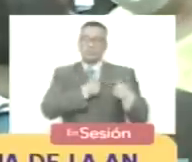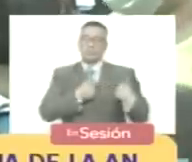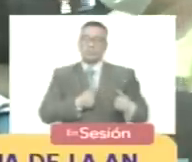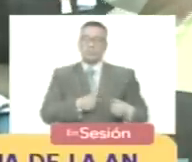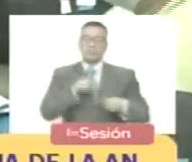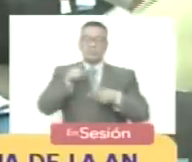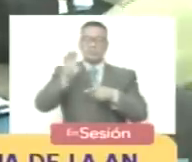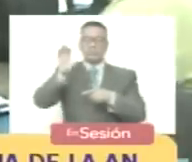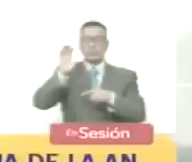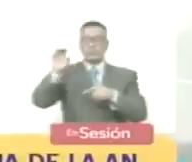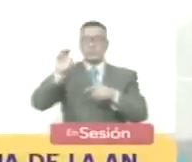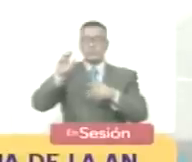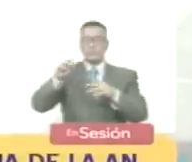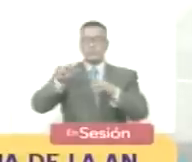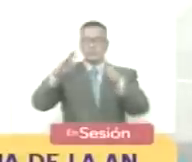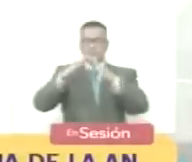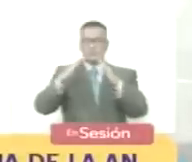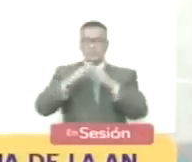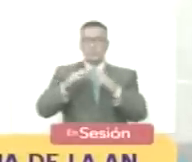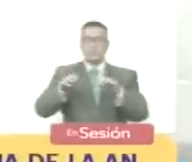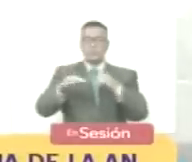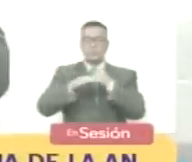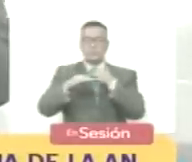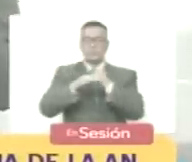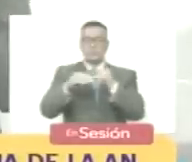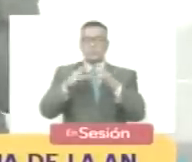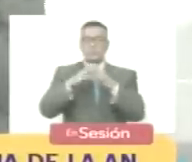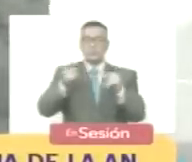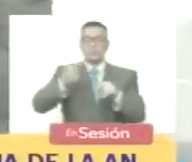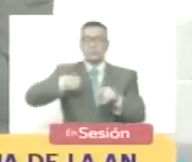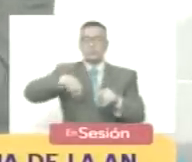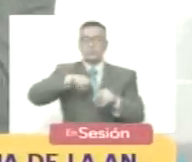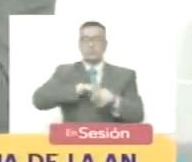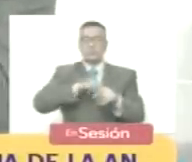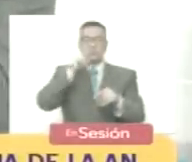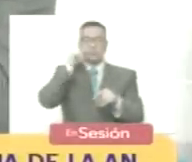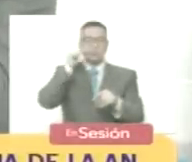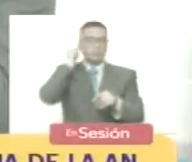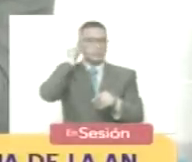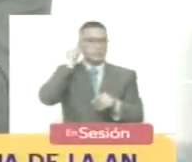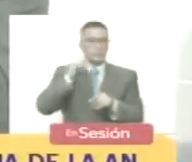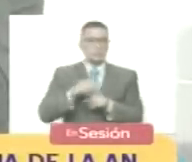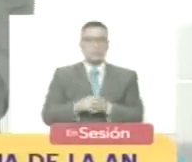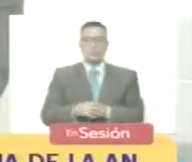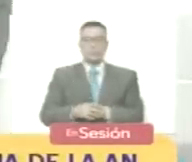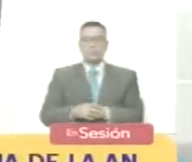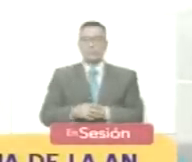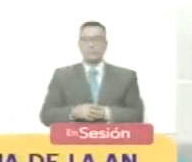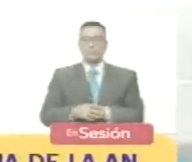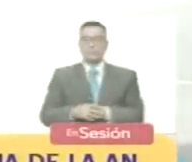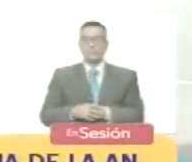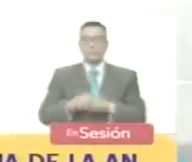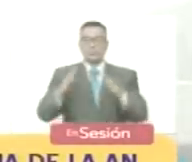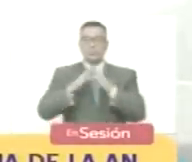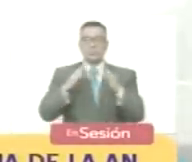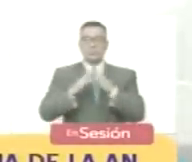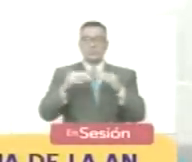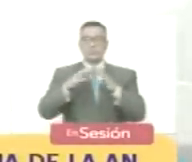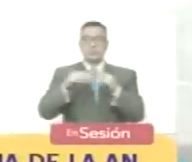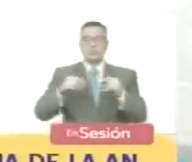casa. En este caso, la casa de todas nosotras y de todos nosotros, la casa de